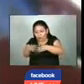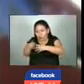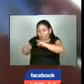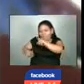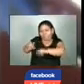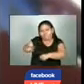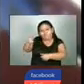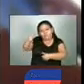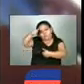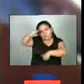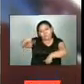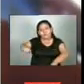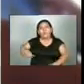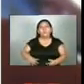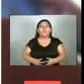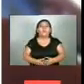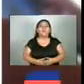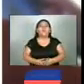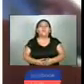del colegiado.